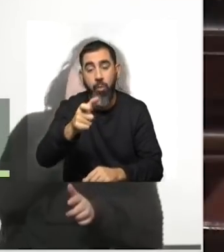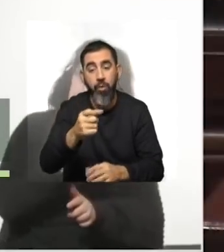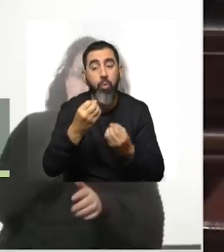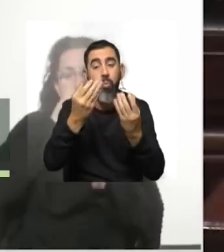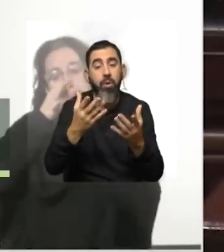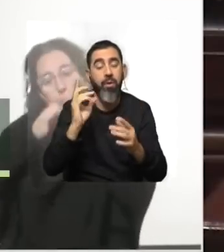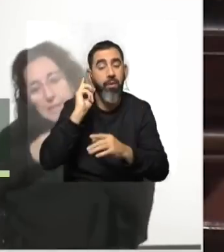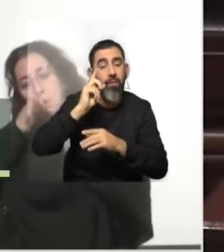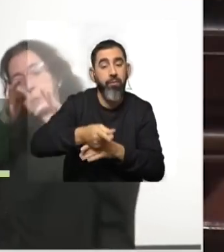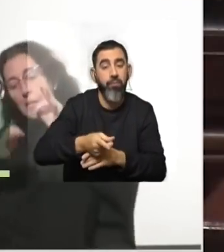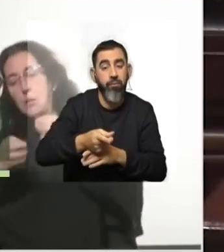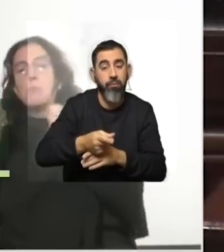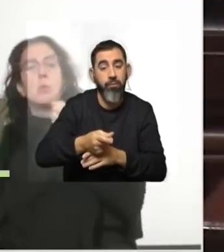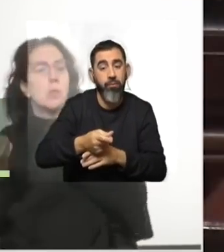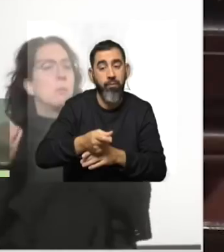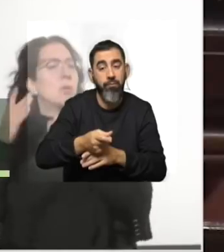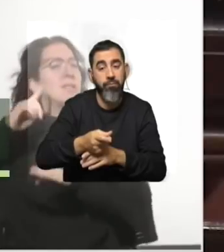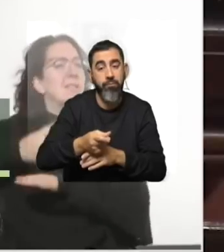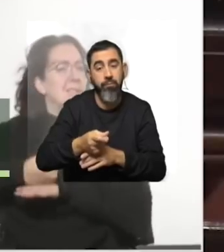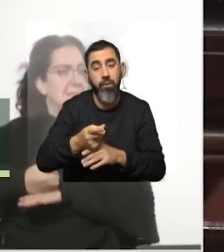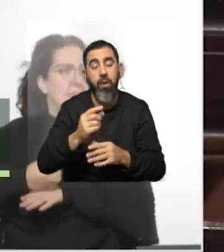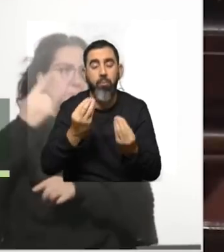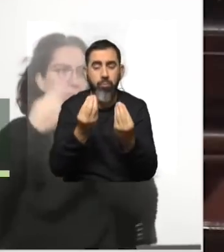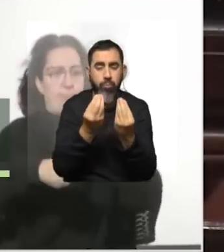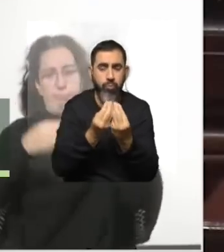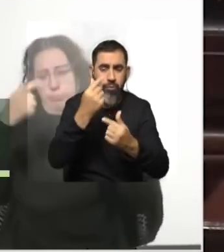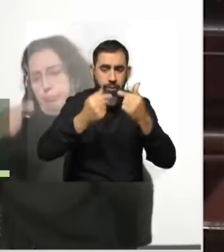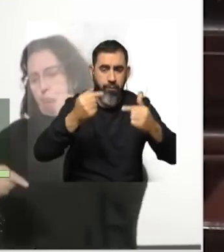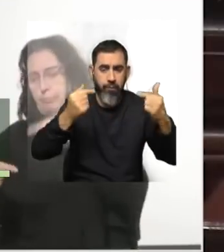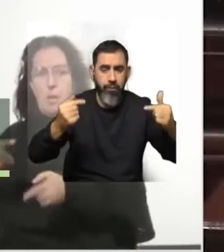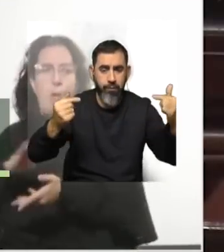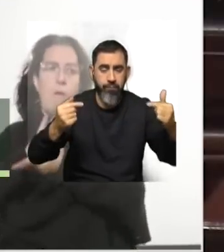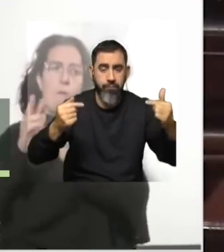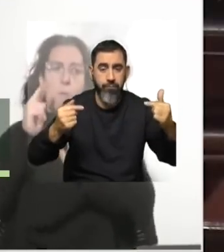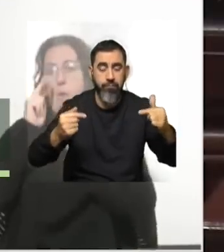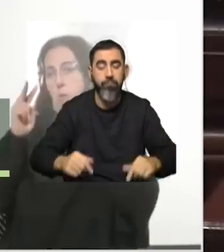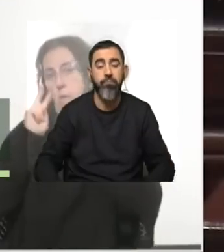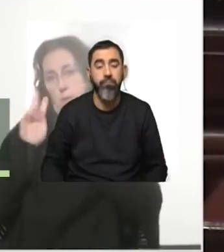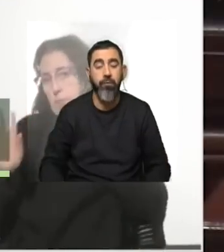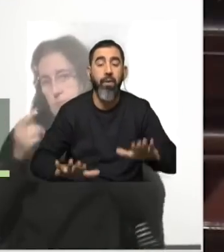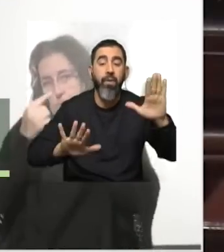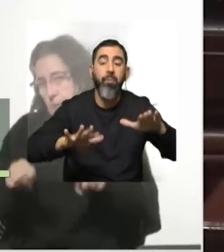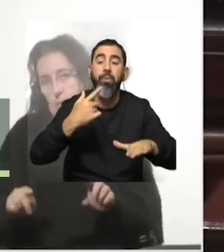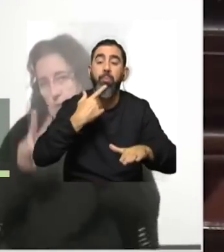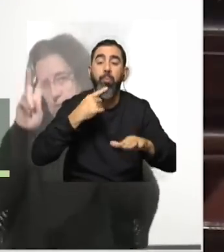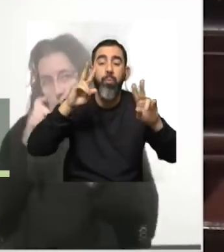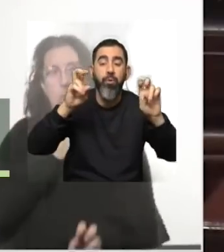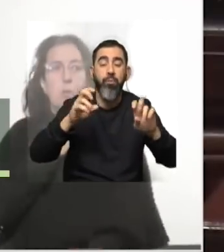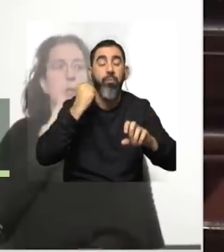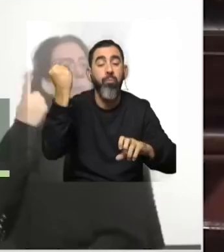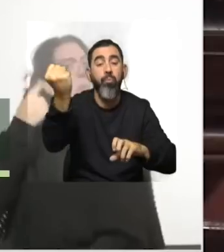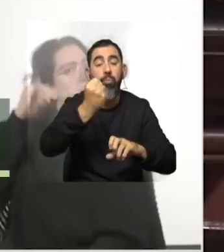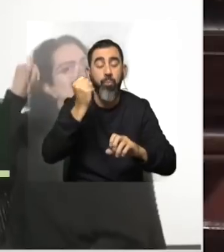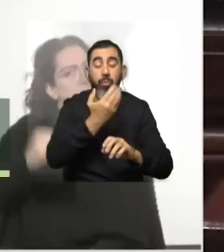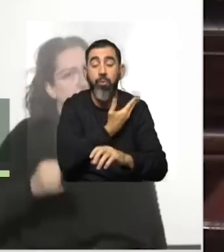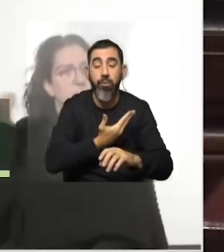cuales se llega a esta resolución son más de una, de acuerdo a la visión que el asunto político se tenga. Pero sí es importante,